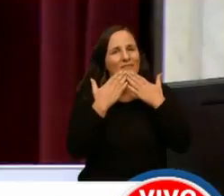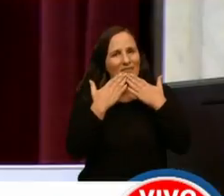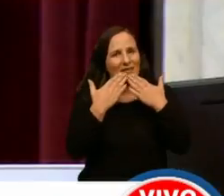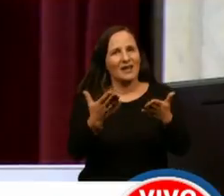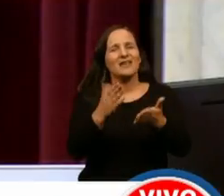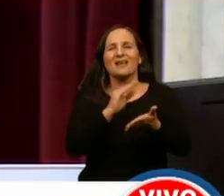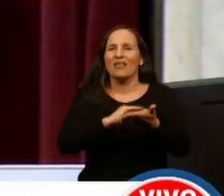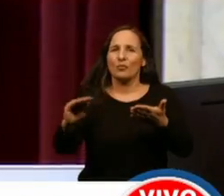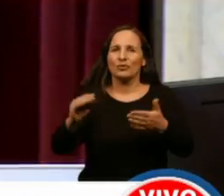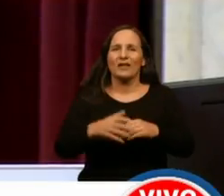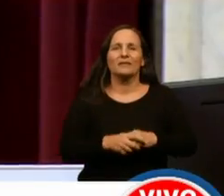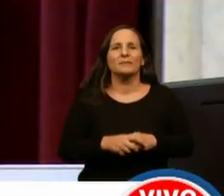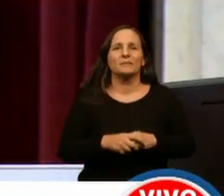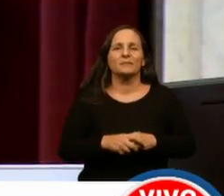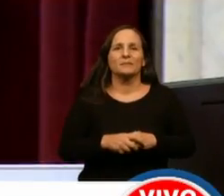diputada